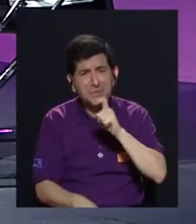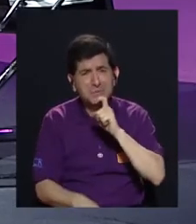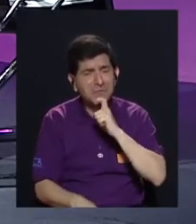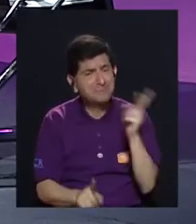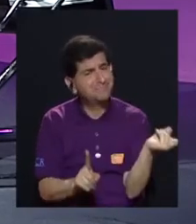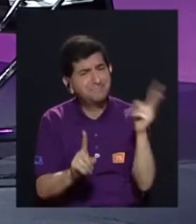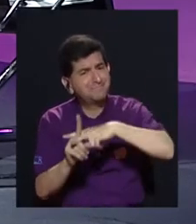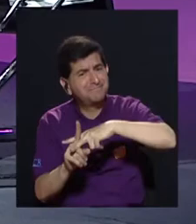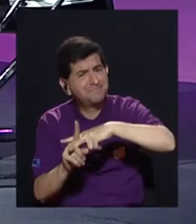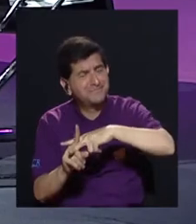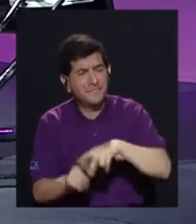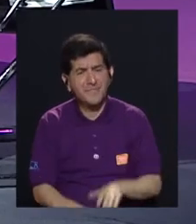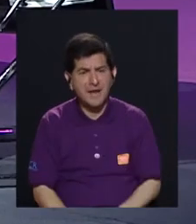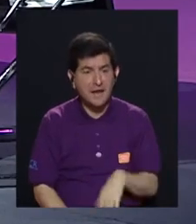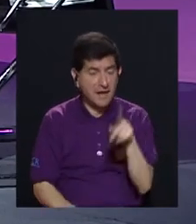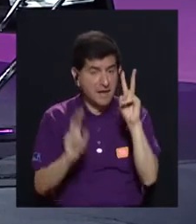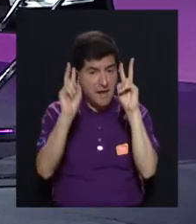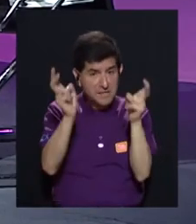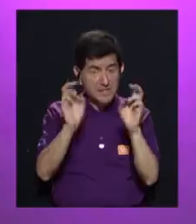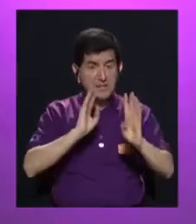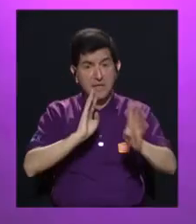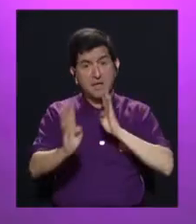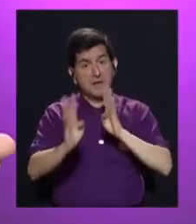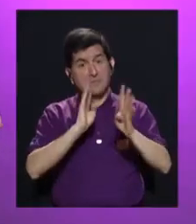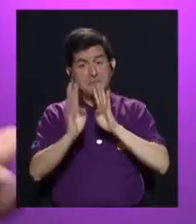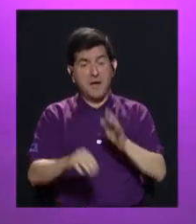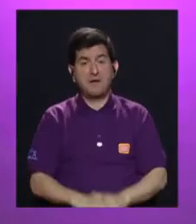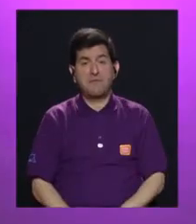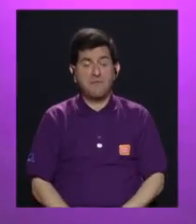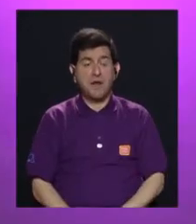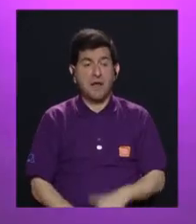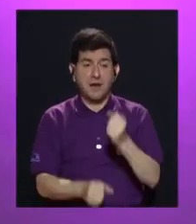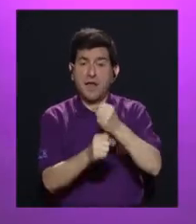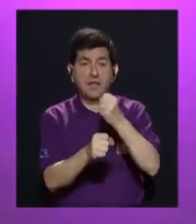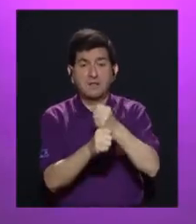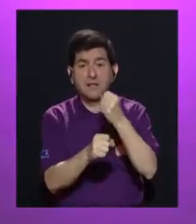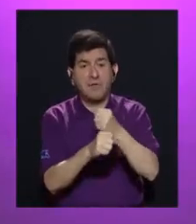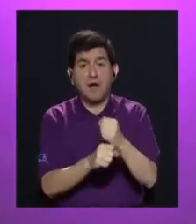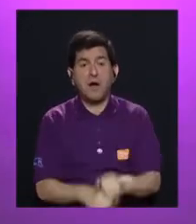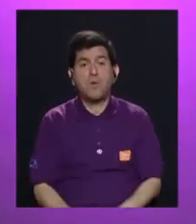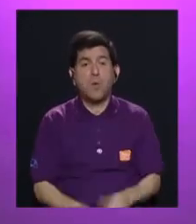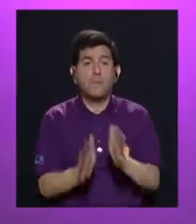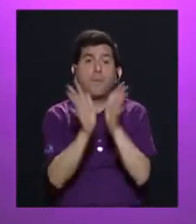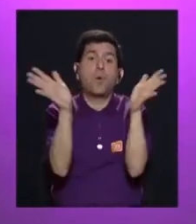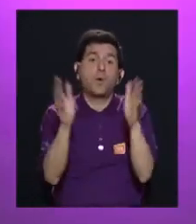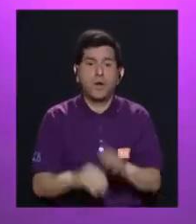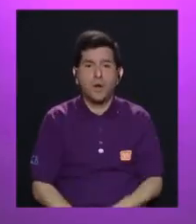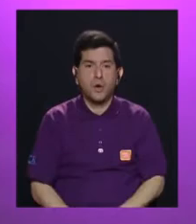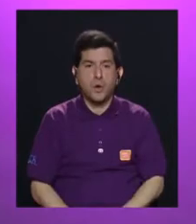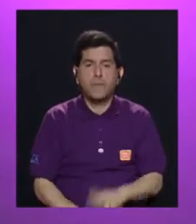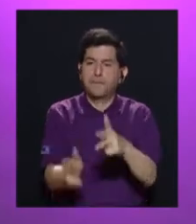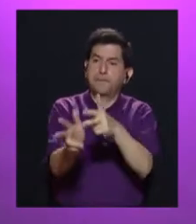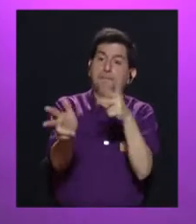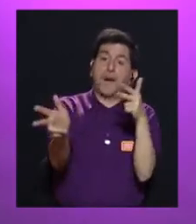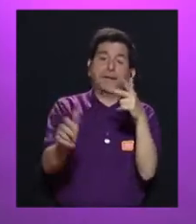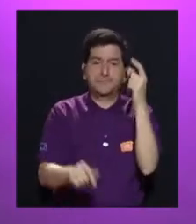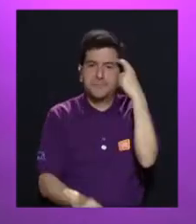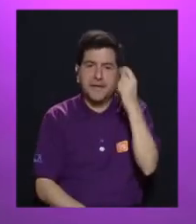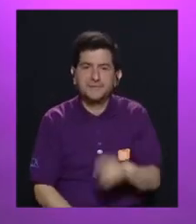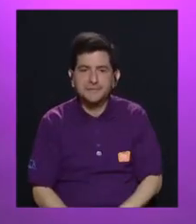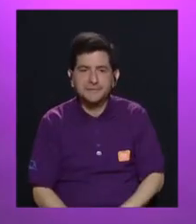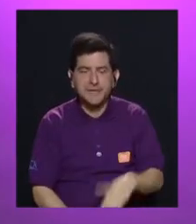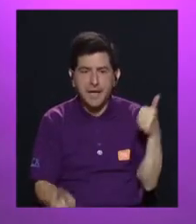para la ejecución y aquí es un tema del que podemos hablar en construcción de obra pública es decir el problema de las presas el impacto